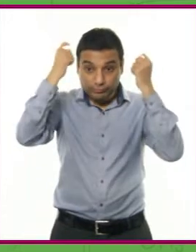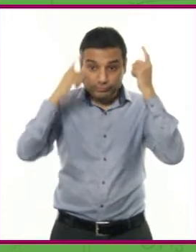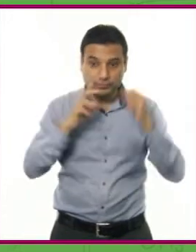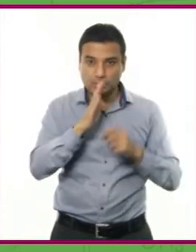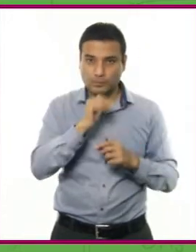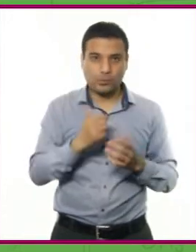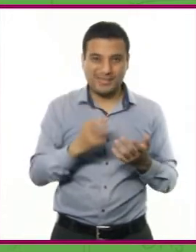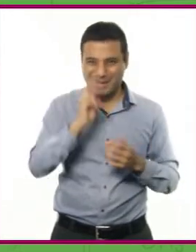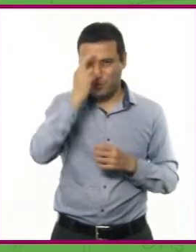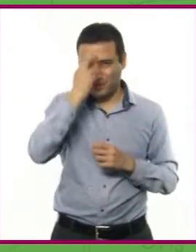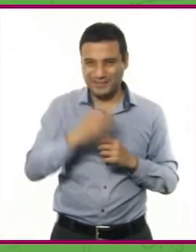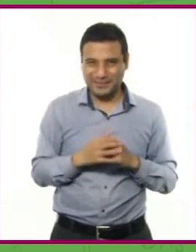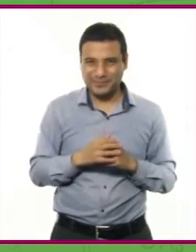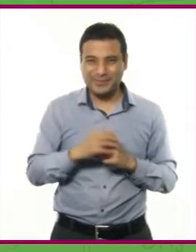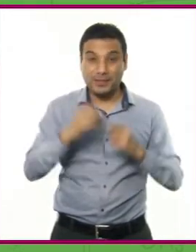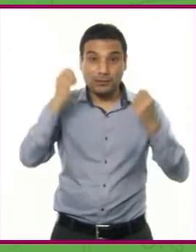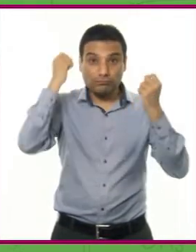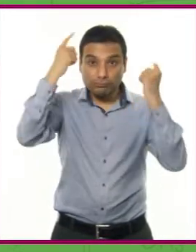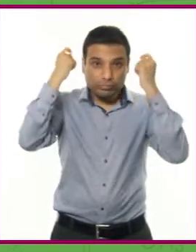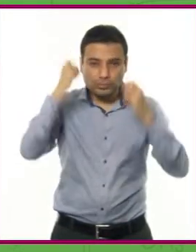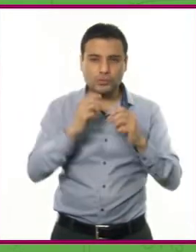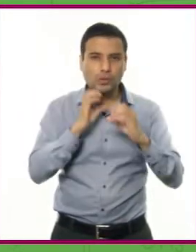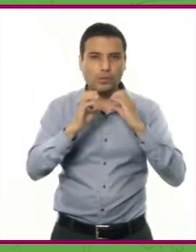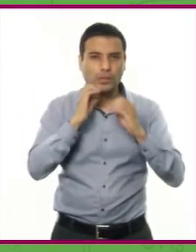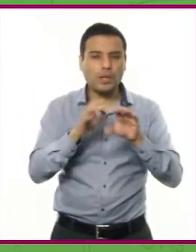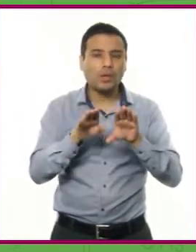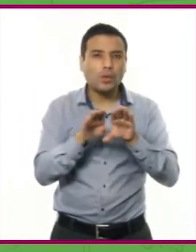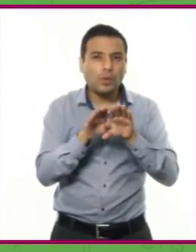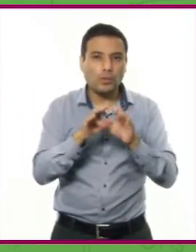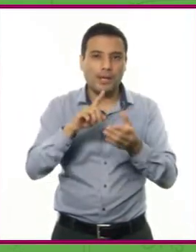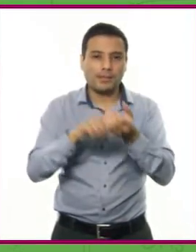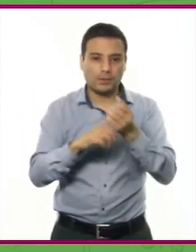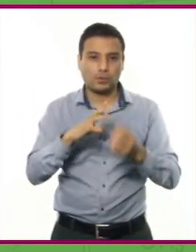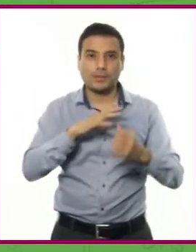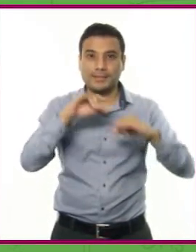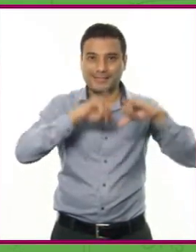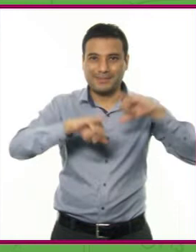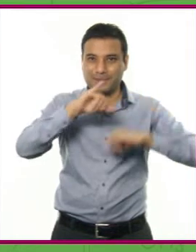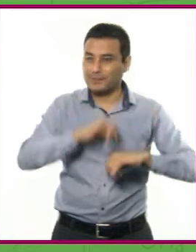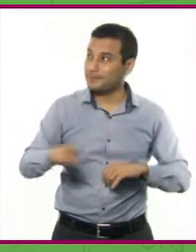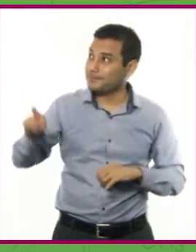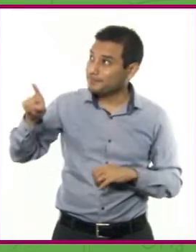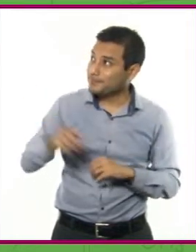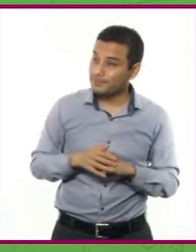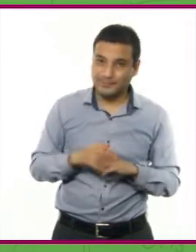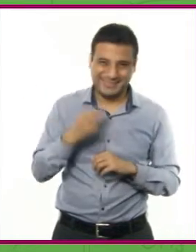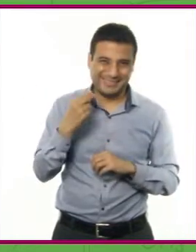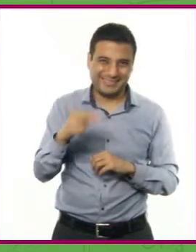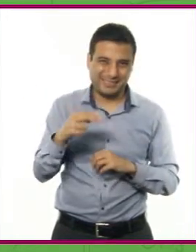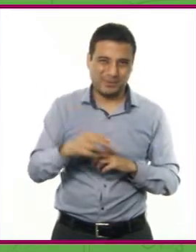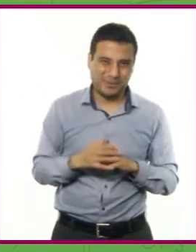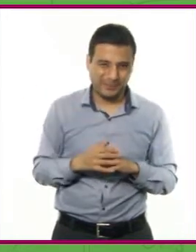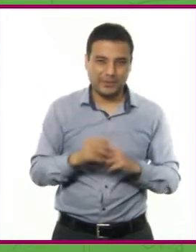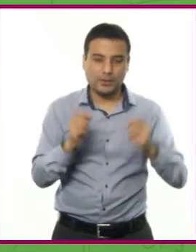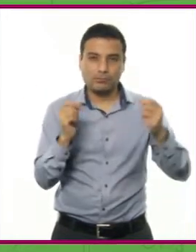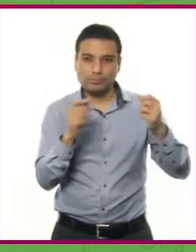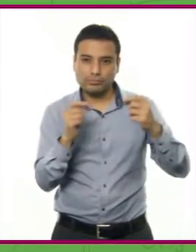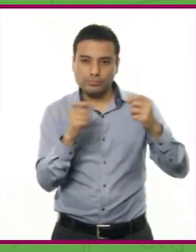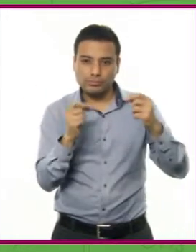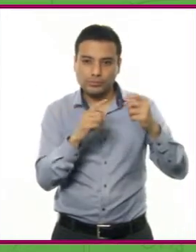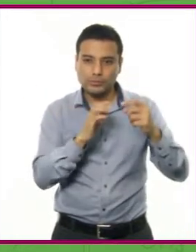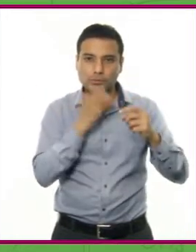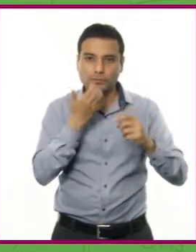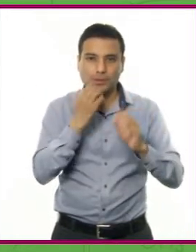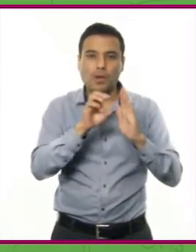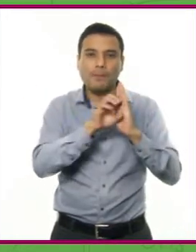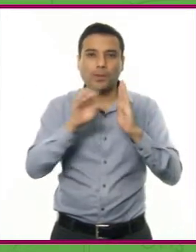que las células nerviosas se comunican por medio de sustancias químicas llamadas neurotransmisores, que llevan mensajes entre ellas. Una